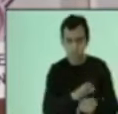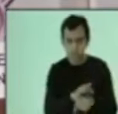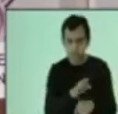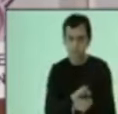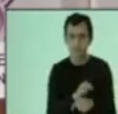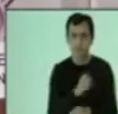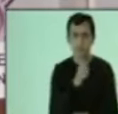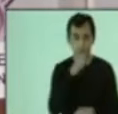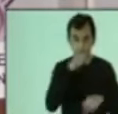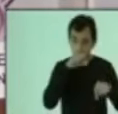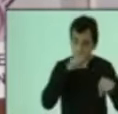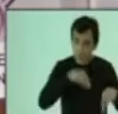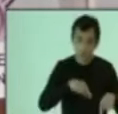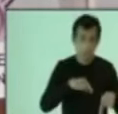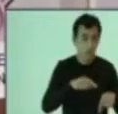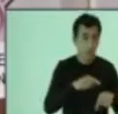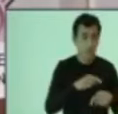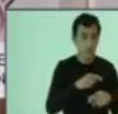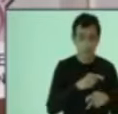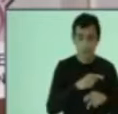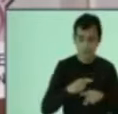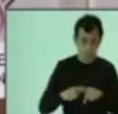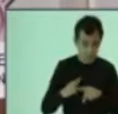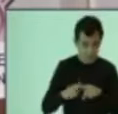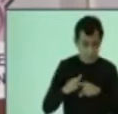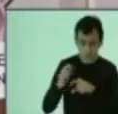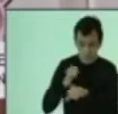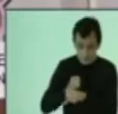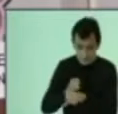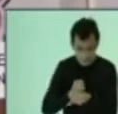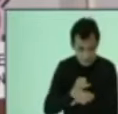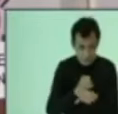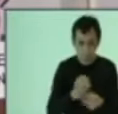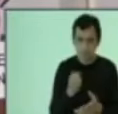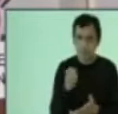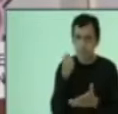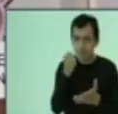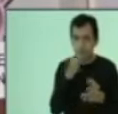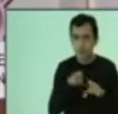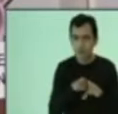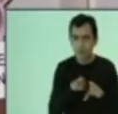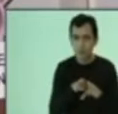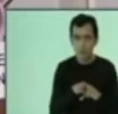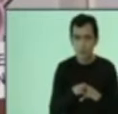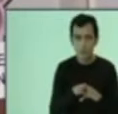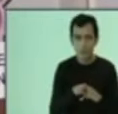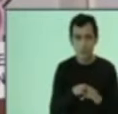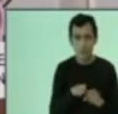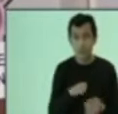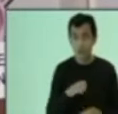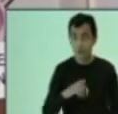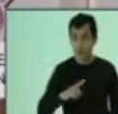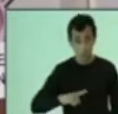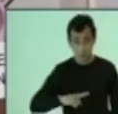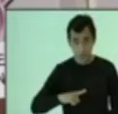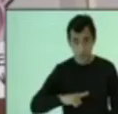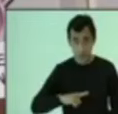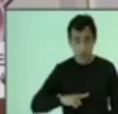vincular todos los recursos. No habrá dependencia gubernamental, sea en el ámbito